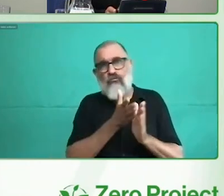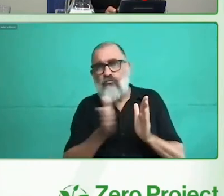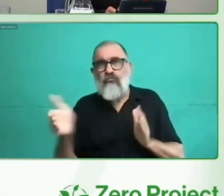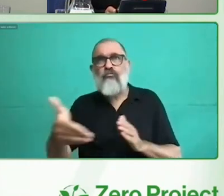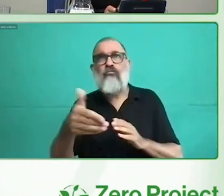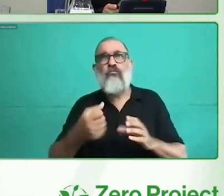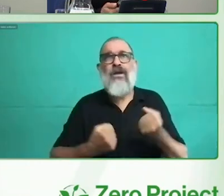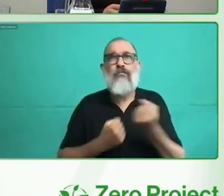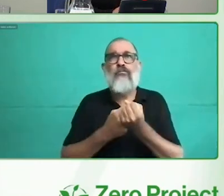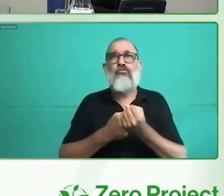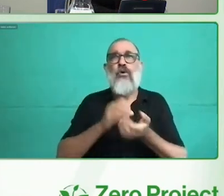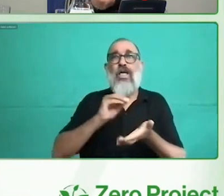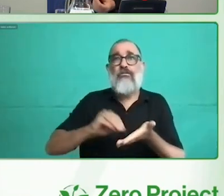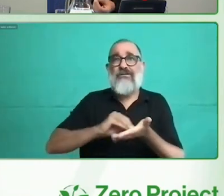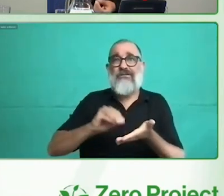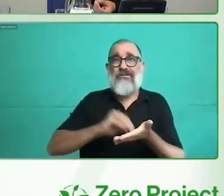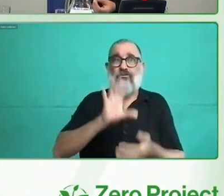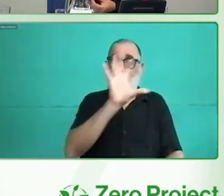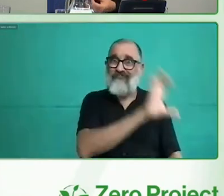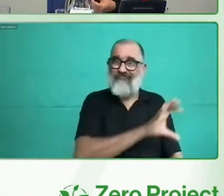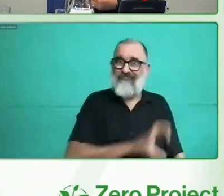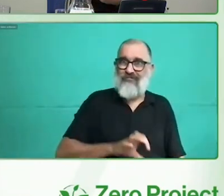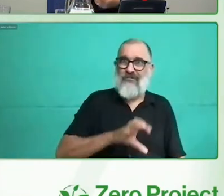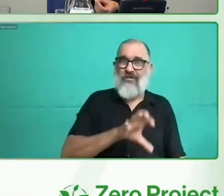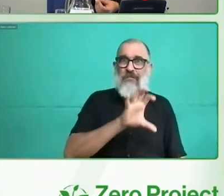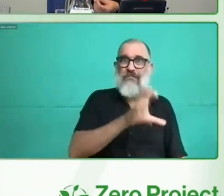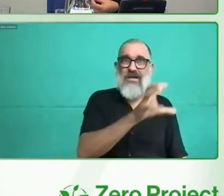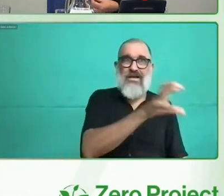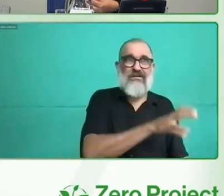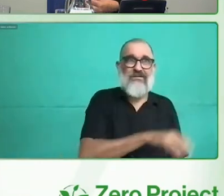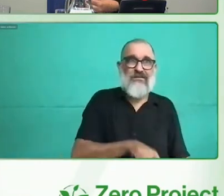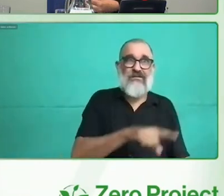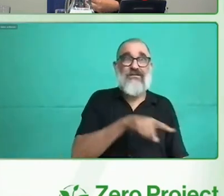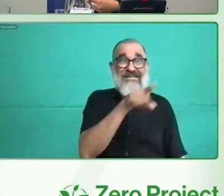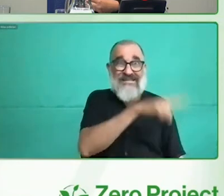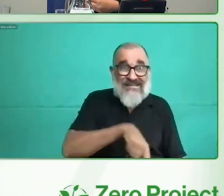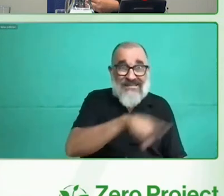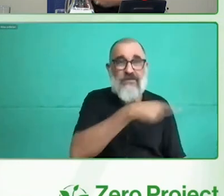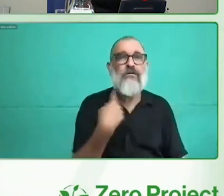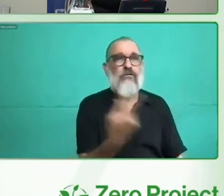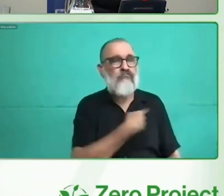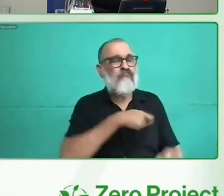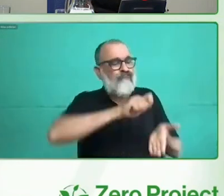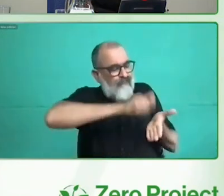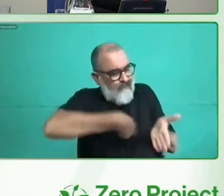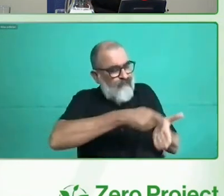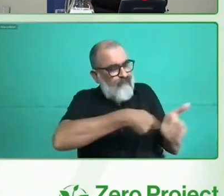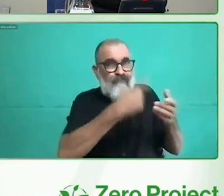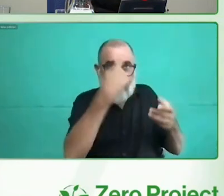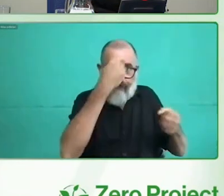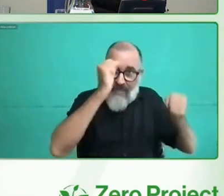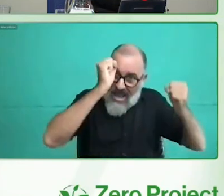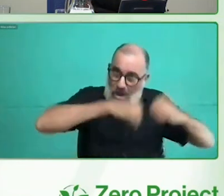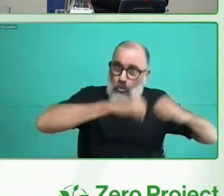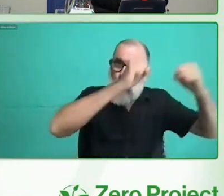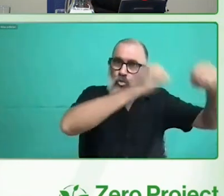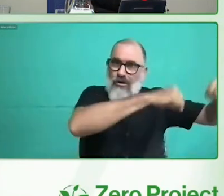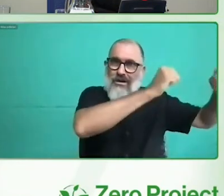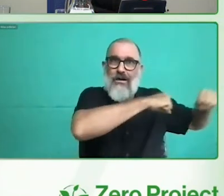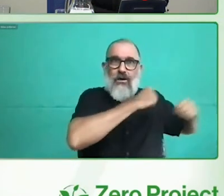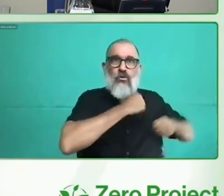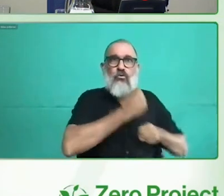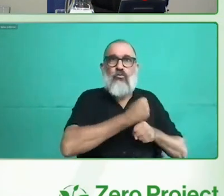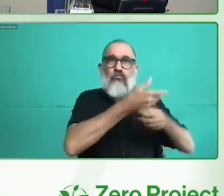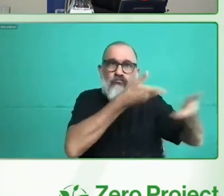la tecnología, para que podamos hacer exactamente que este trabajo de generar una conciencia a las niñas